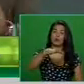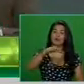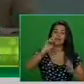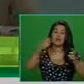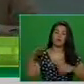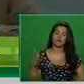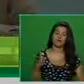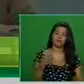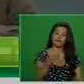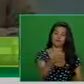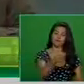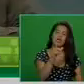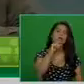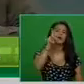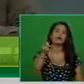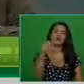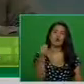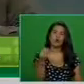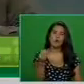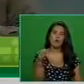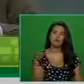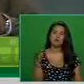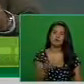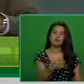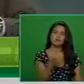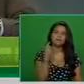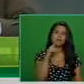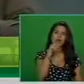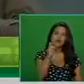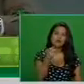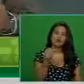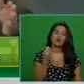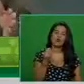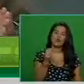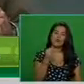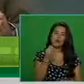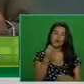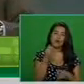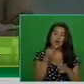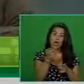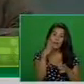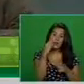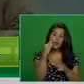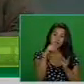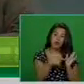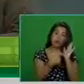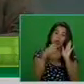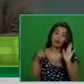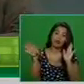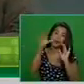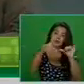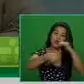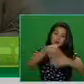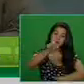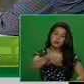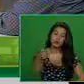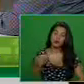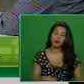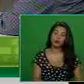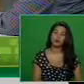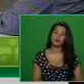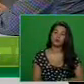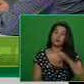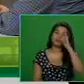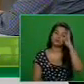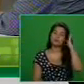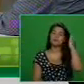piscicultura. Esta experiencia ha sido también llevada a otros países de la región. Bueno, por las